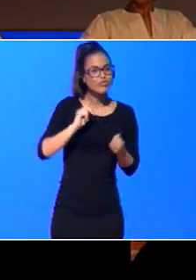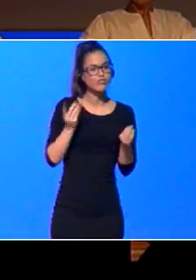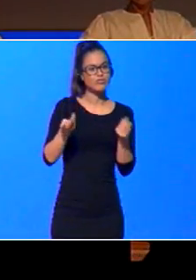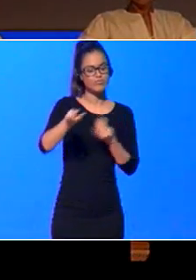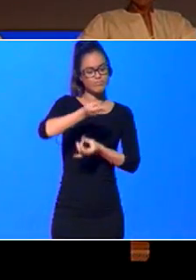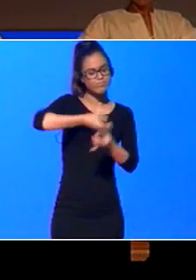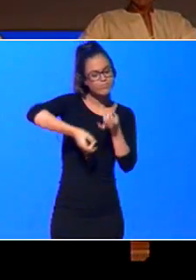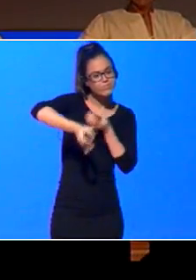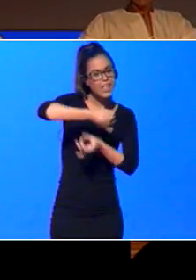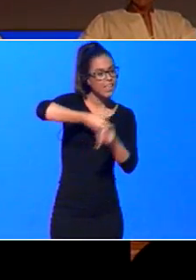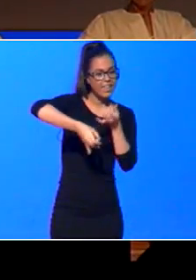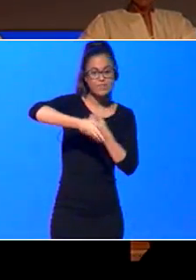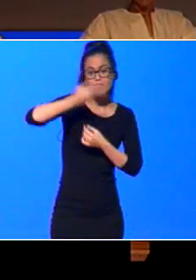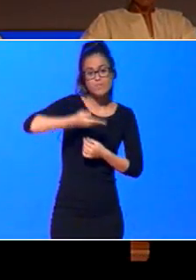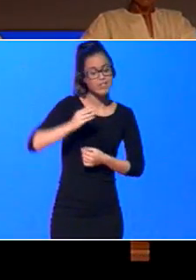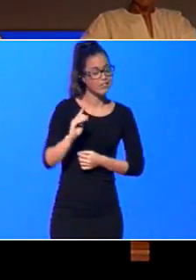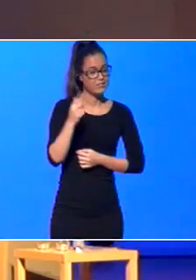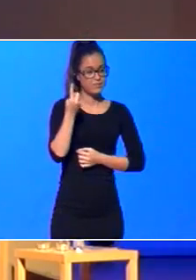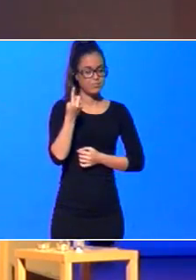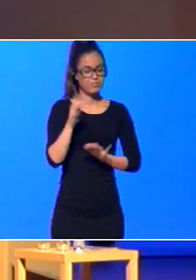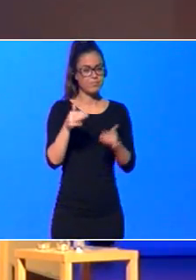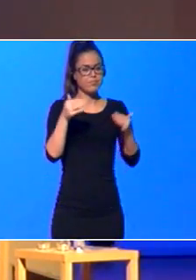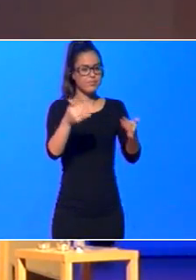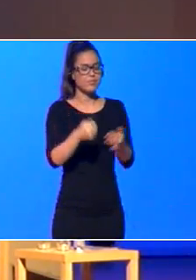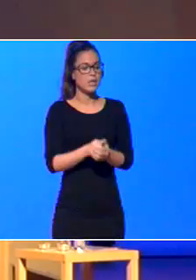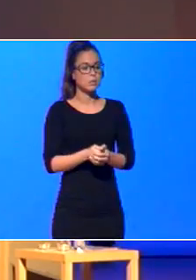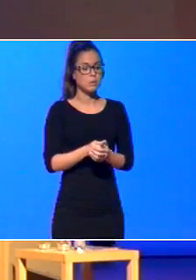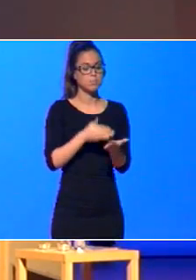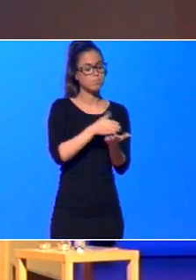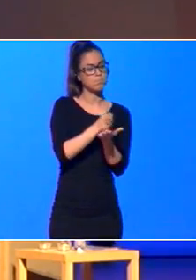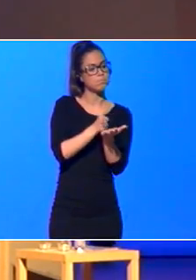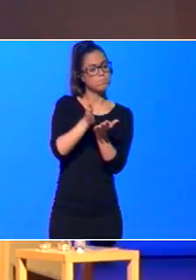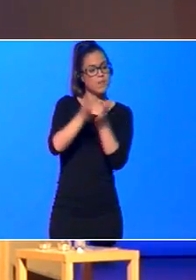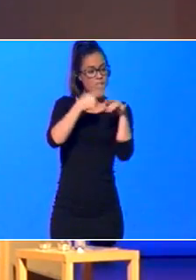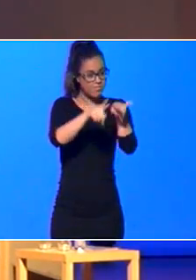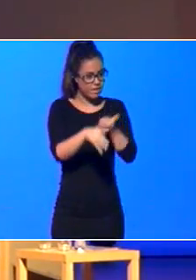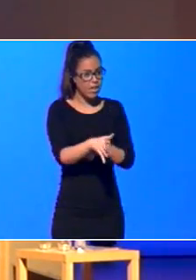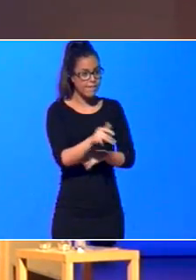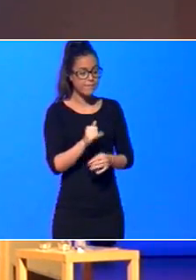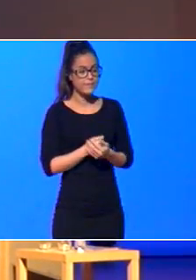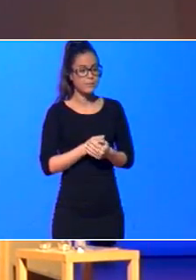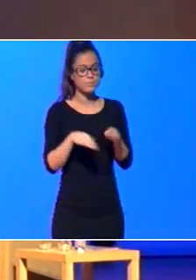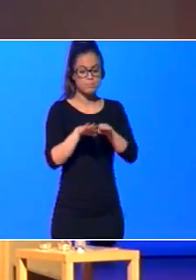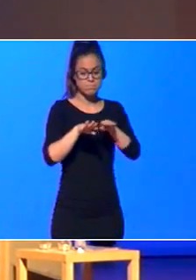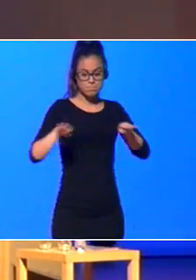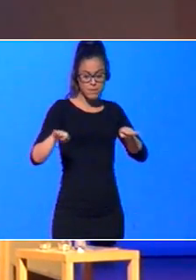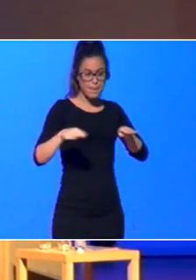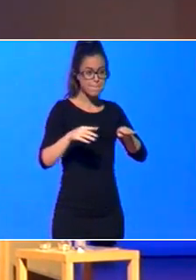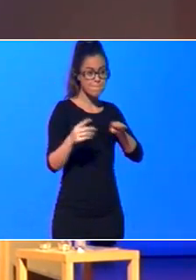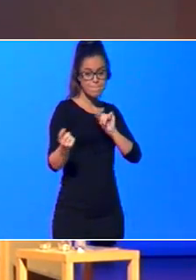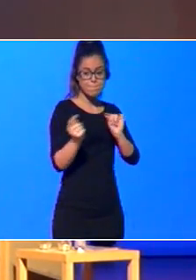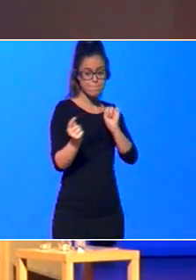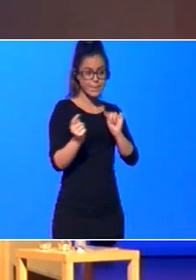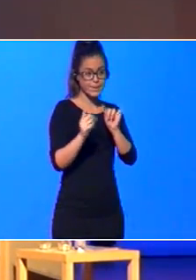eratzen dugun solasaldia. Horretarako, pues bide desberdina dituzue. Mai inguru bakoitzaren bukaeran zabalduko